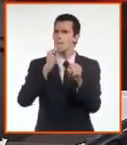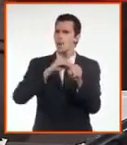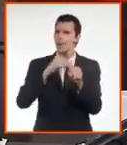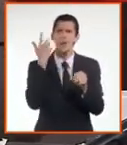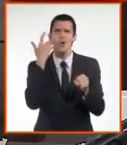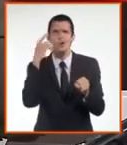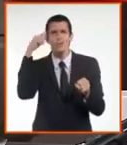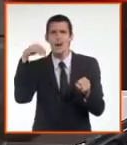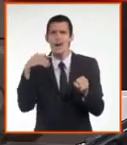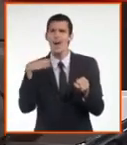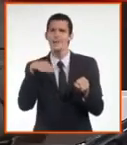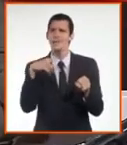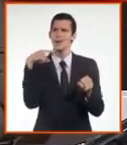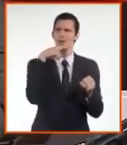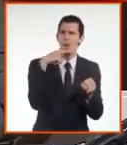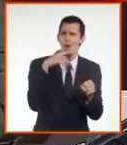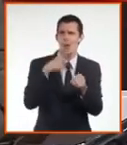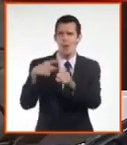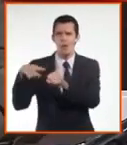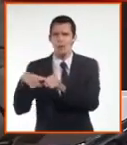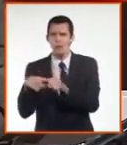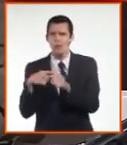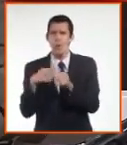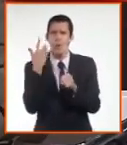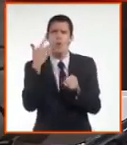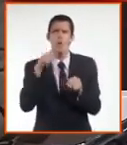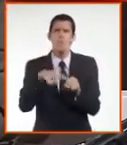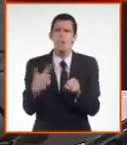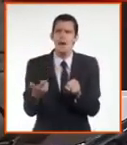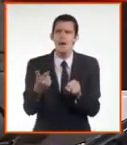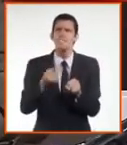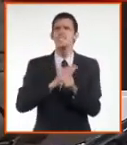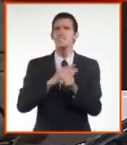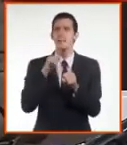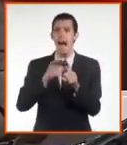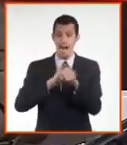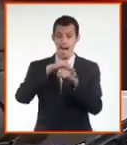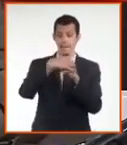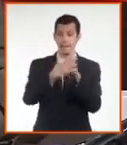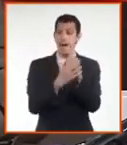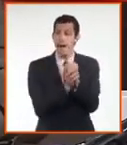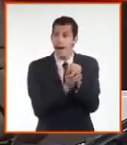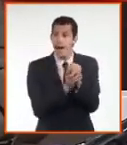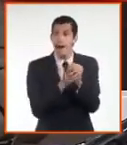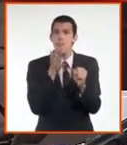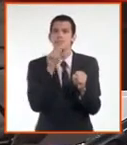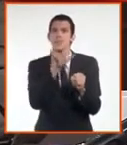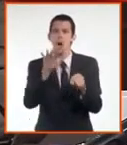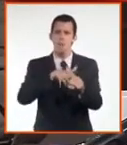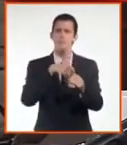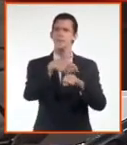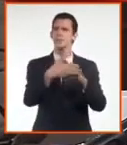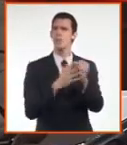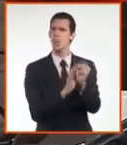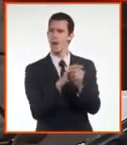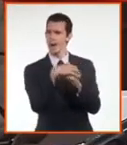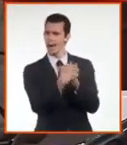intestino entonces a un recubrimiento que lleva otras propiedades y entonces obedece a que tenga otros componentes